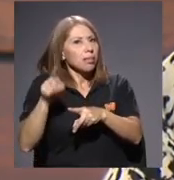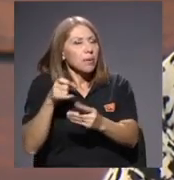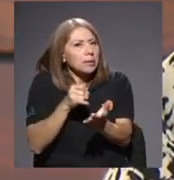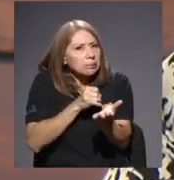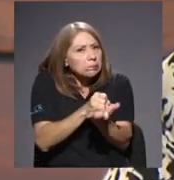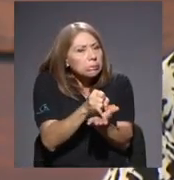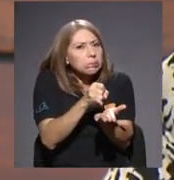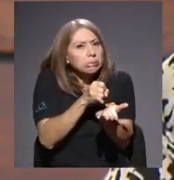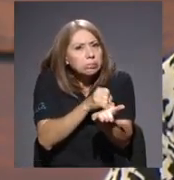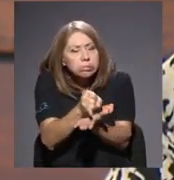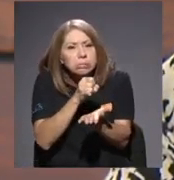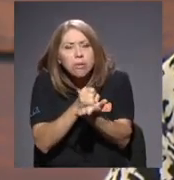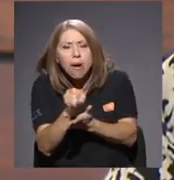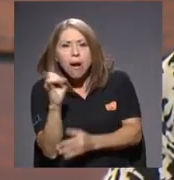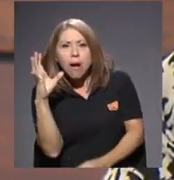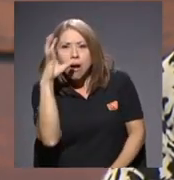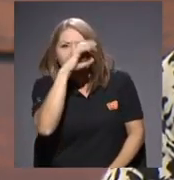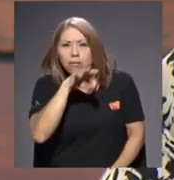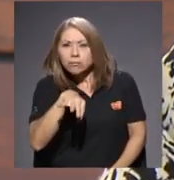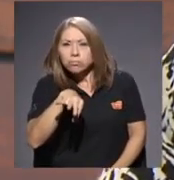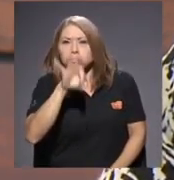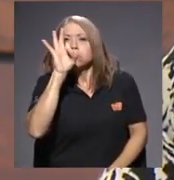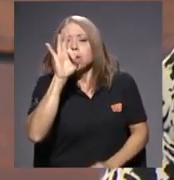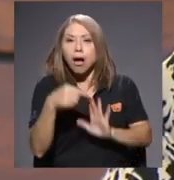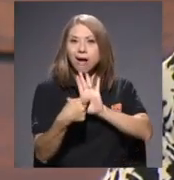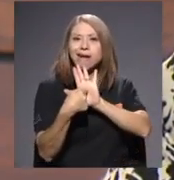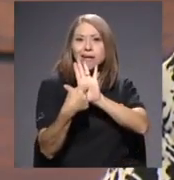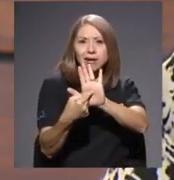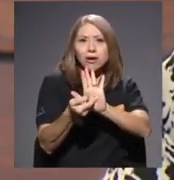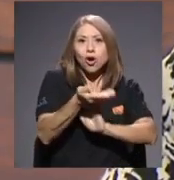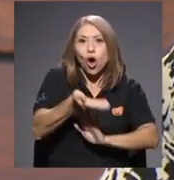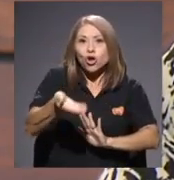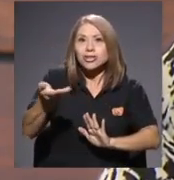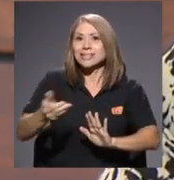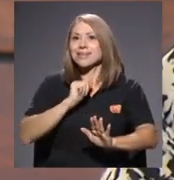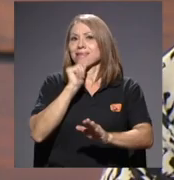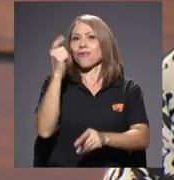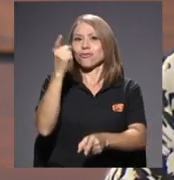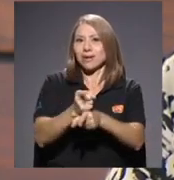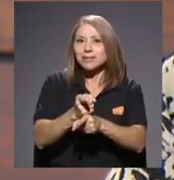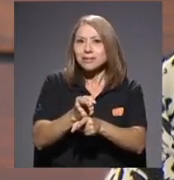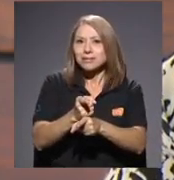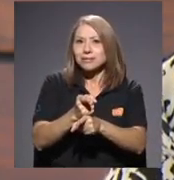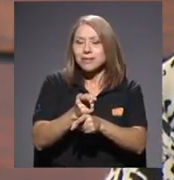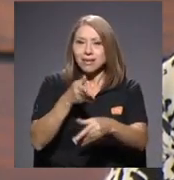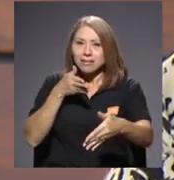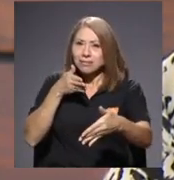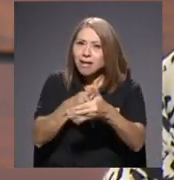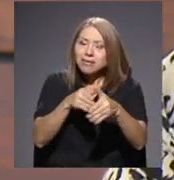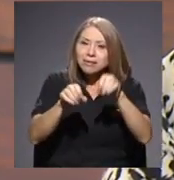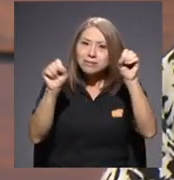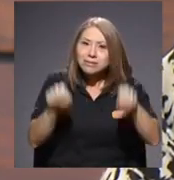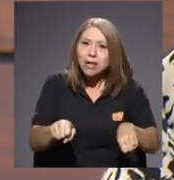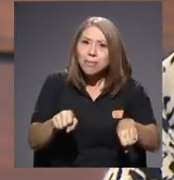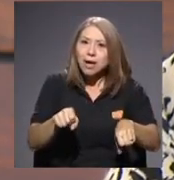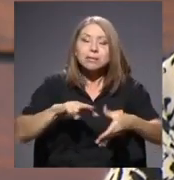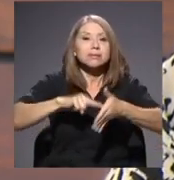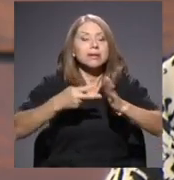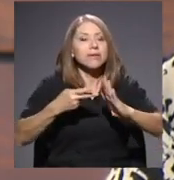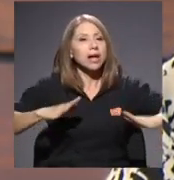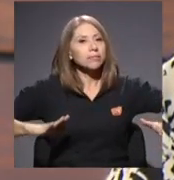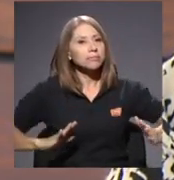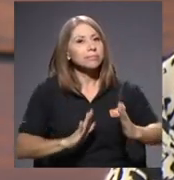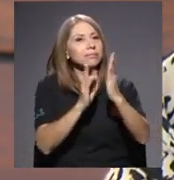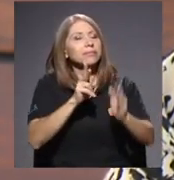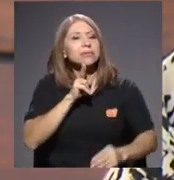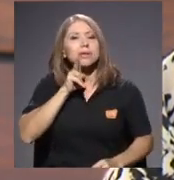estas cosas que no son correctas, que dañan el sistema, me parece que nos enfrenta a una realidad buenísima en un país que ha